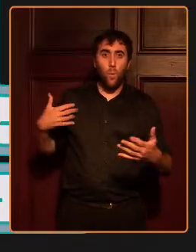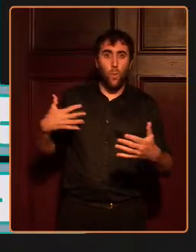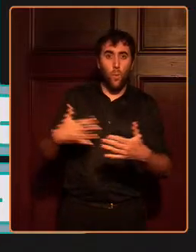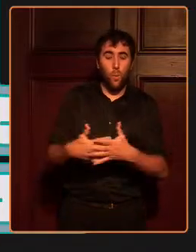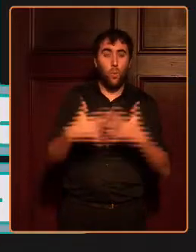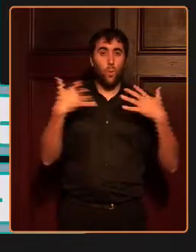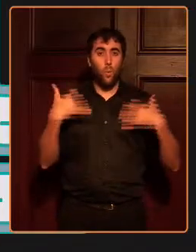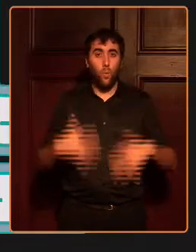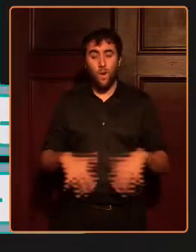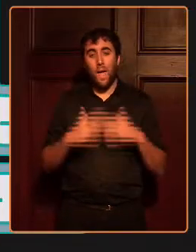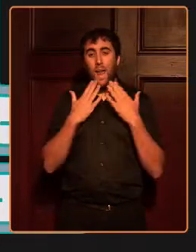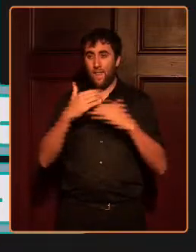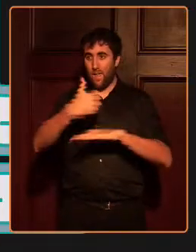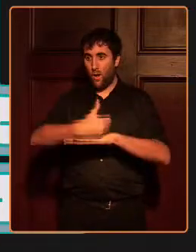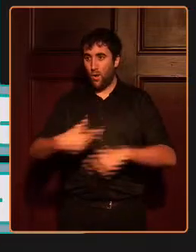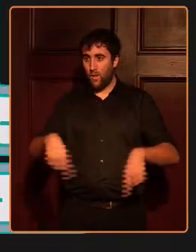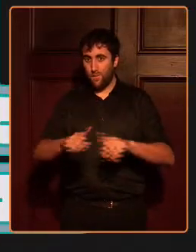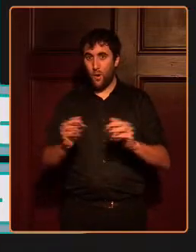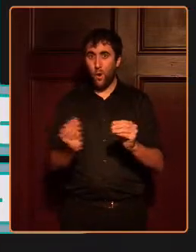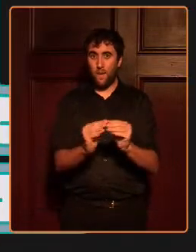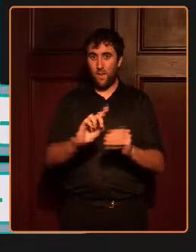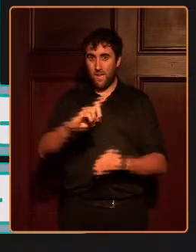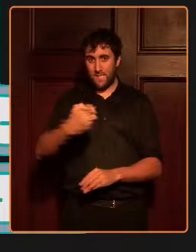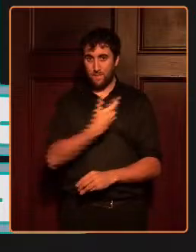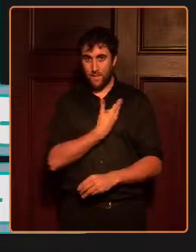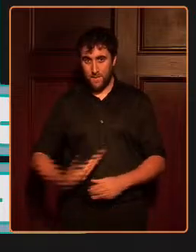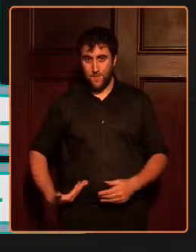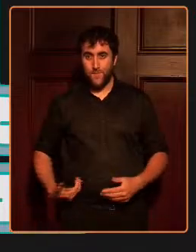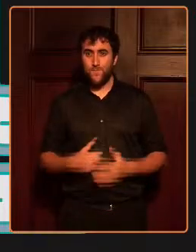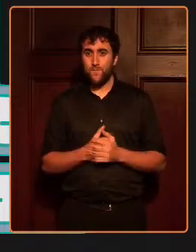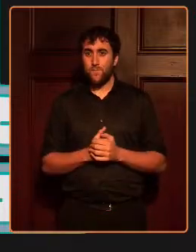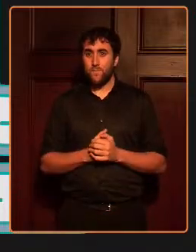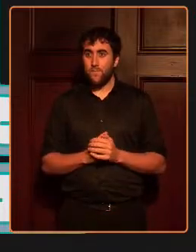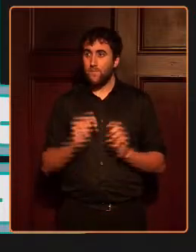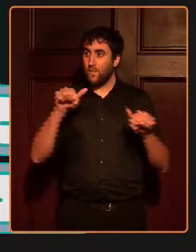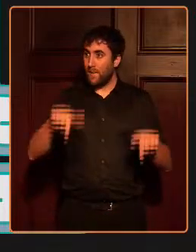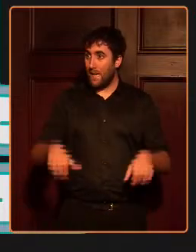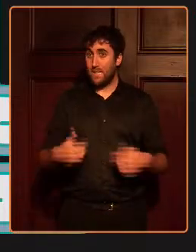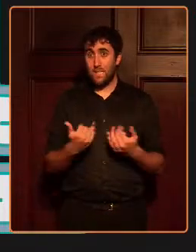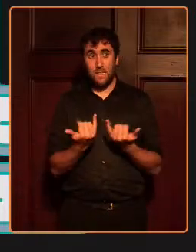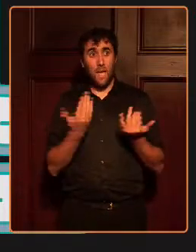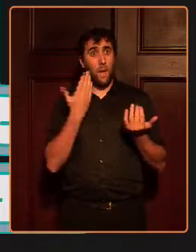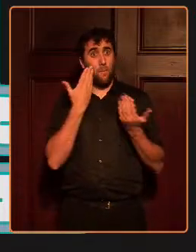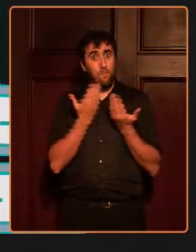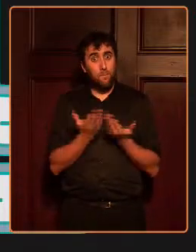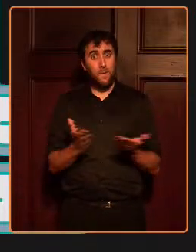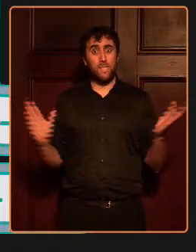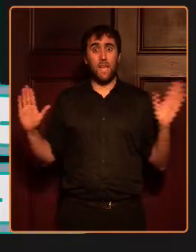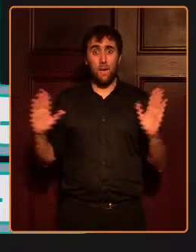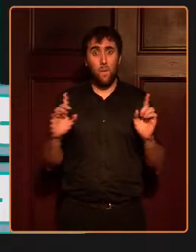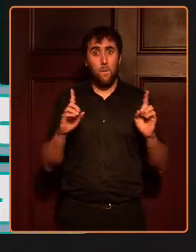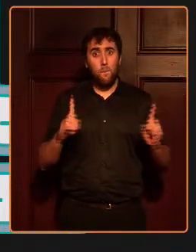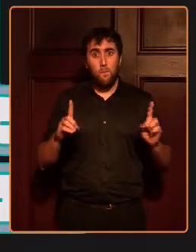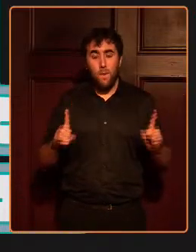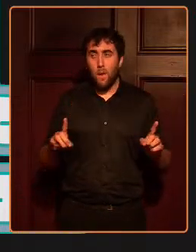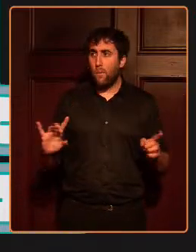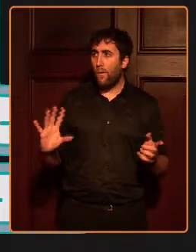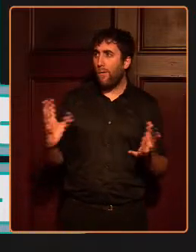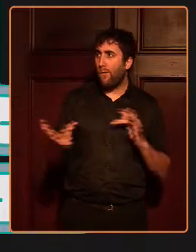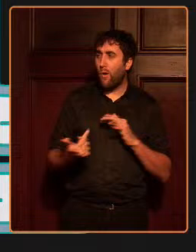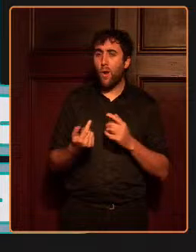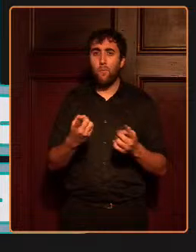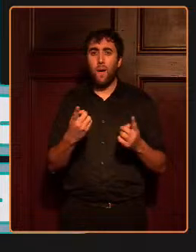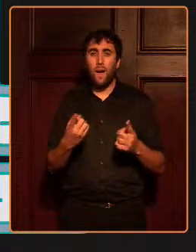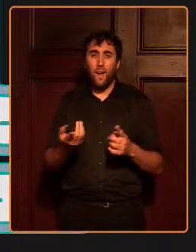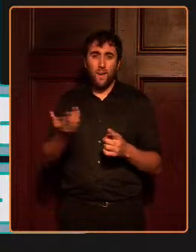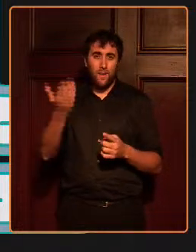su presencia hoy acá. Bueno, en este camino que fuimos viendo, donde vivimos lo que fue la